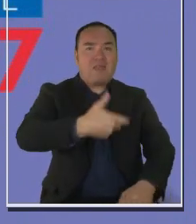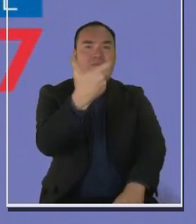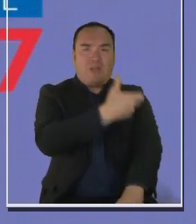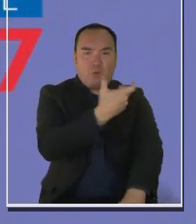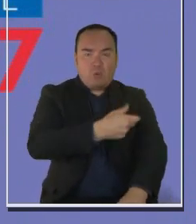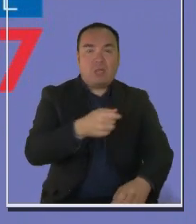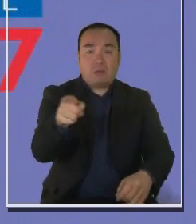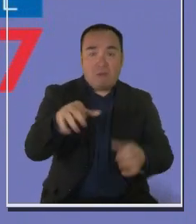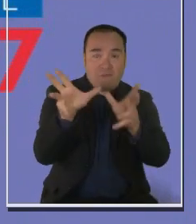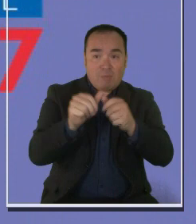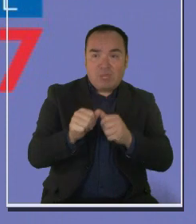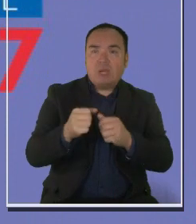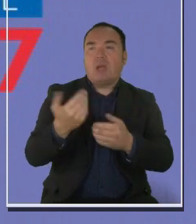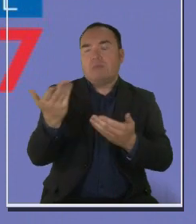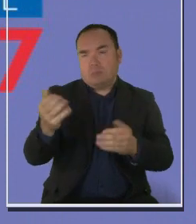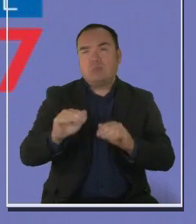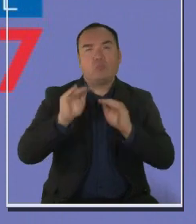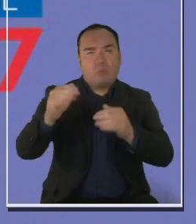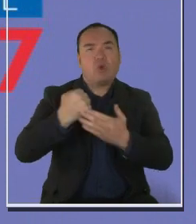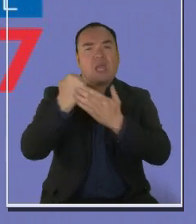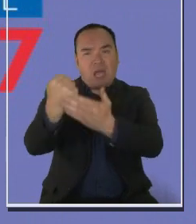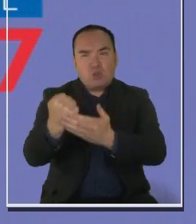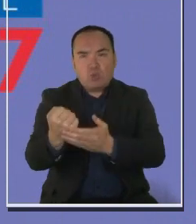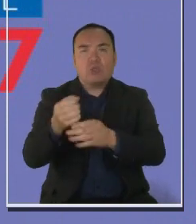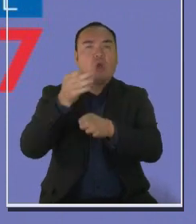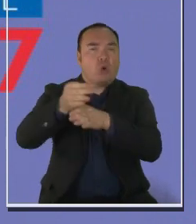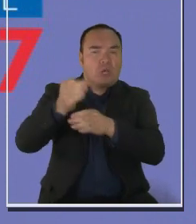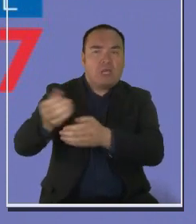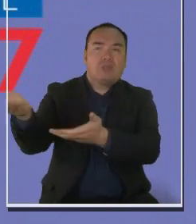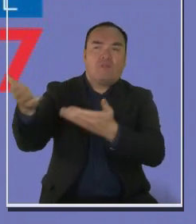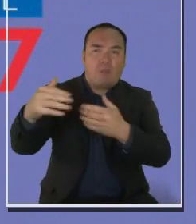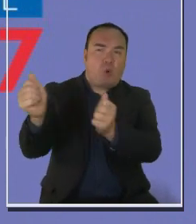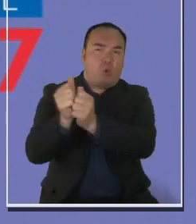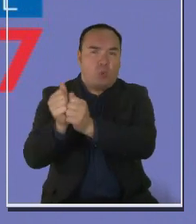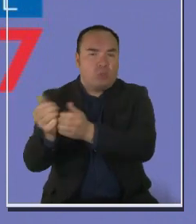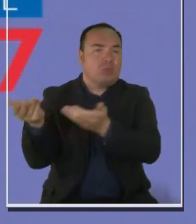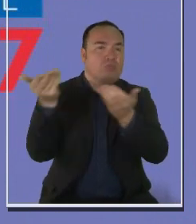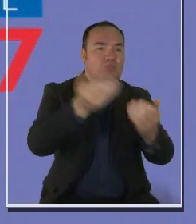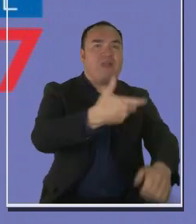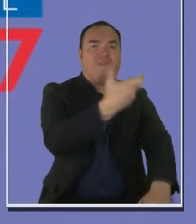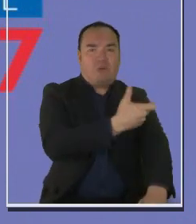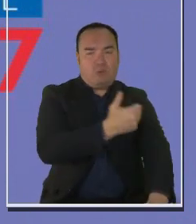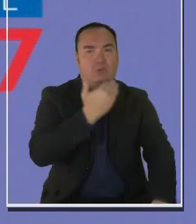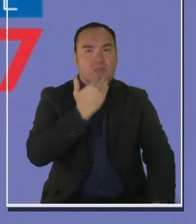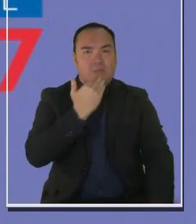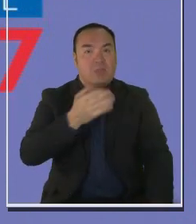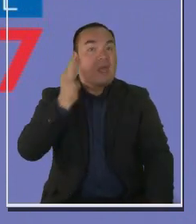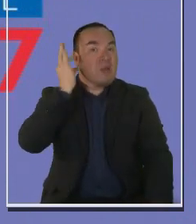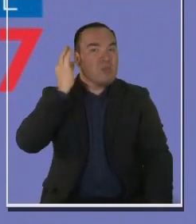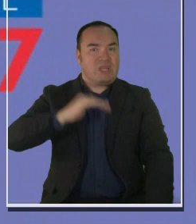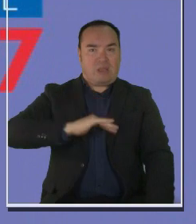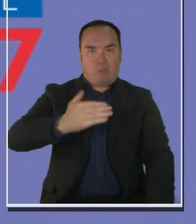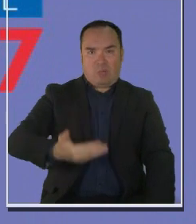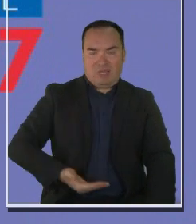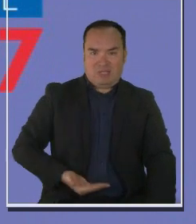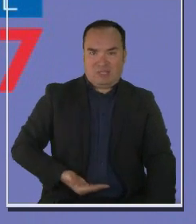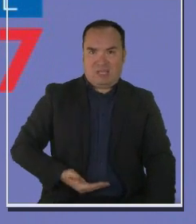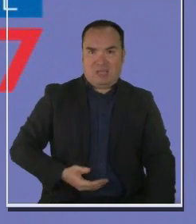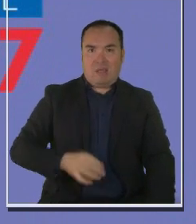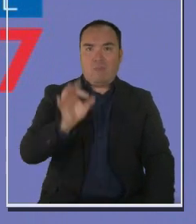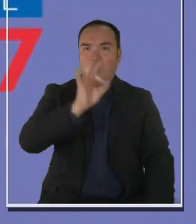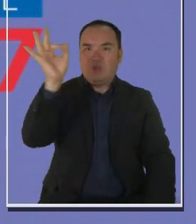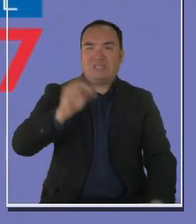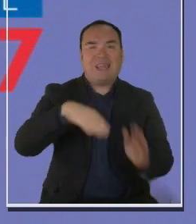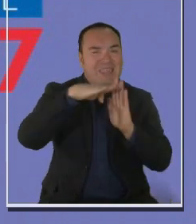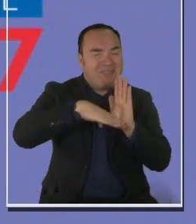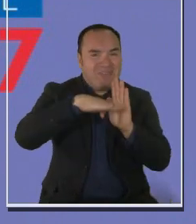ayúdenlos, oriéntenlos y llévenlos a vacunarse. También a las mujeres embarazadas, que está muy baja la cobertura, con un